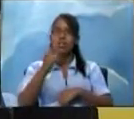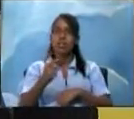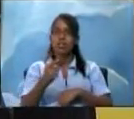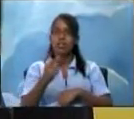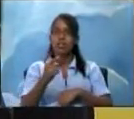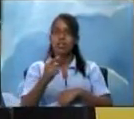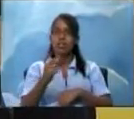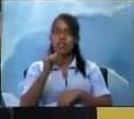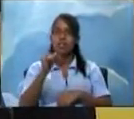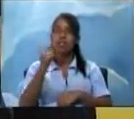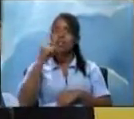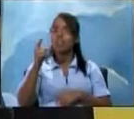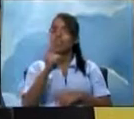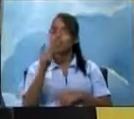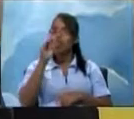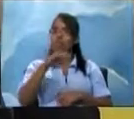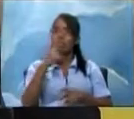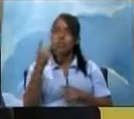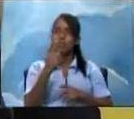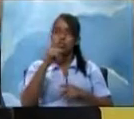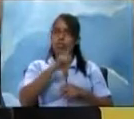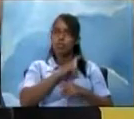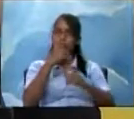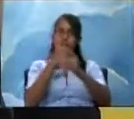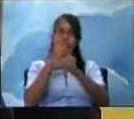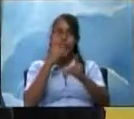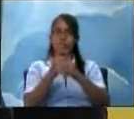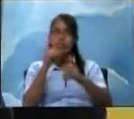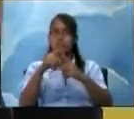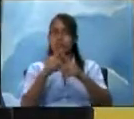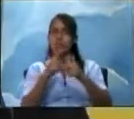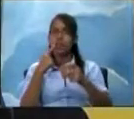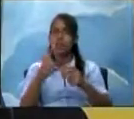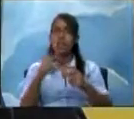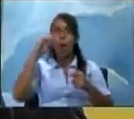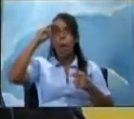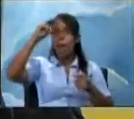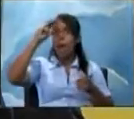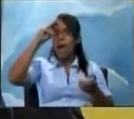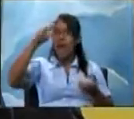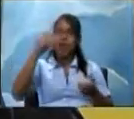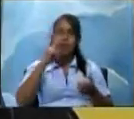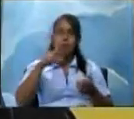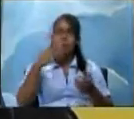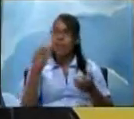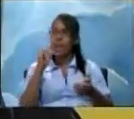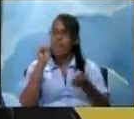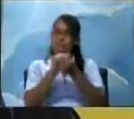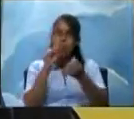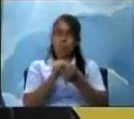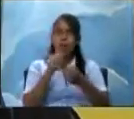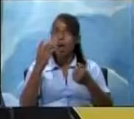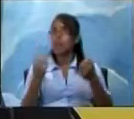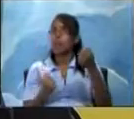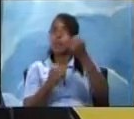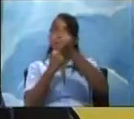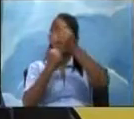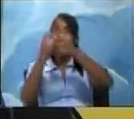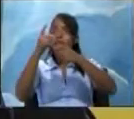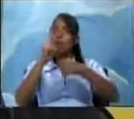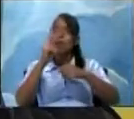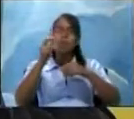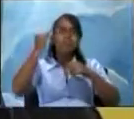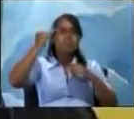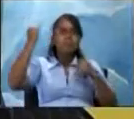dice, no andaba solo. Uno de sus discípulos le dijo, maestro, mira qué piedras y qué edificio.